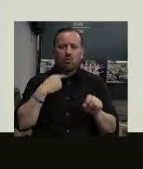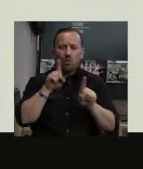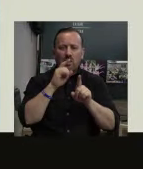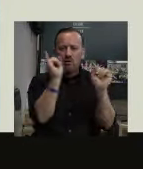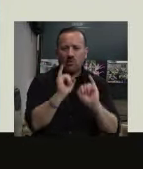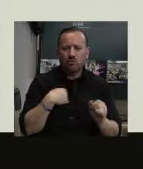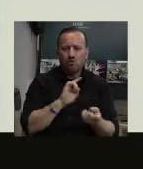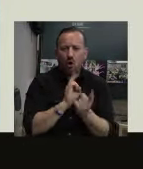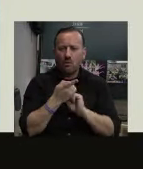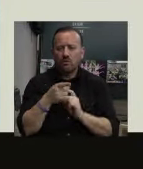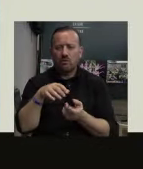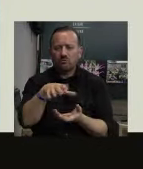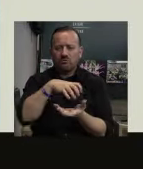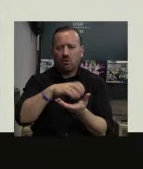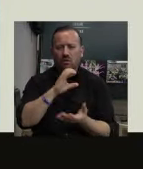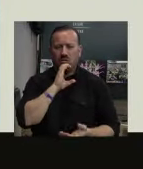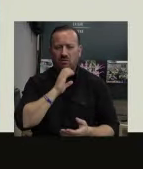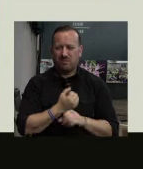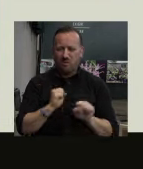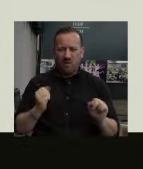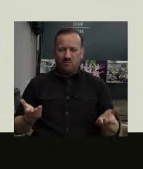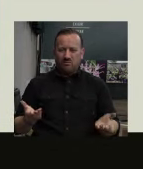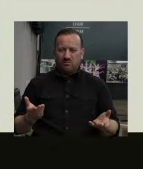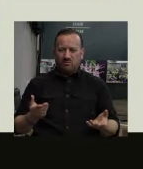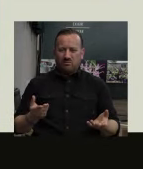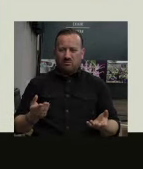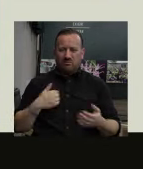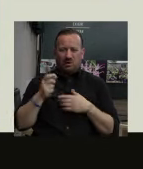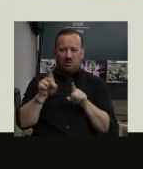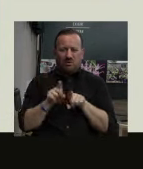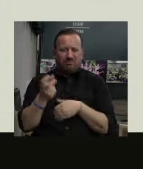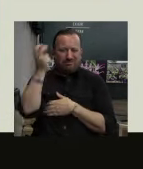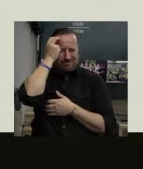para cambiar Concepción eso es